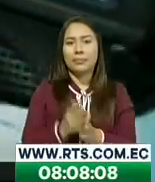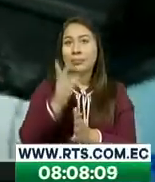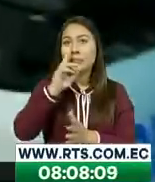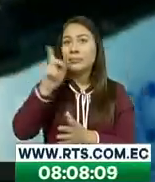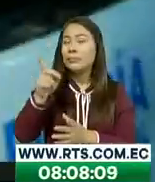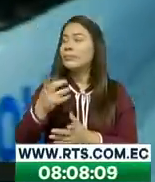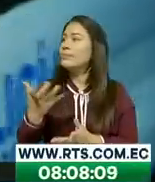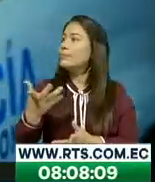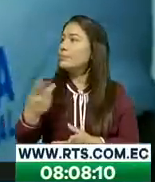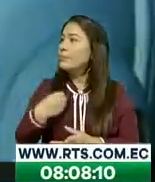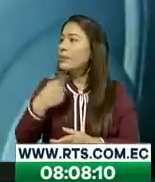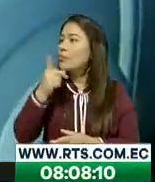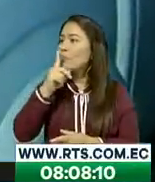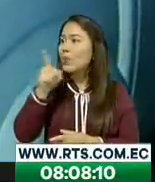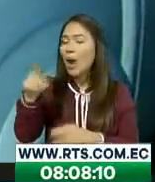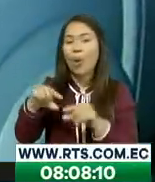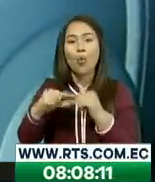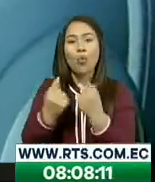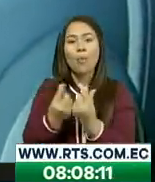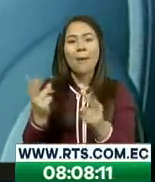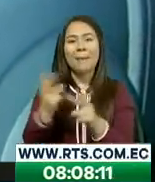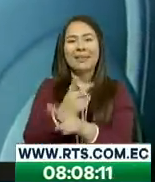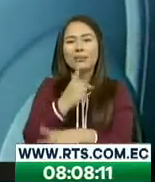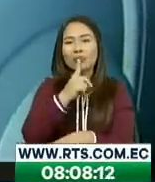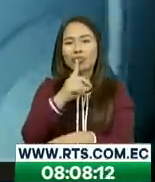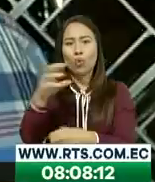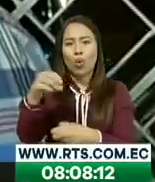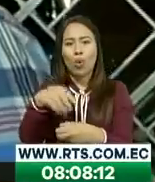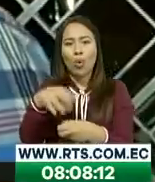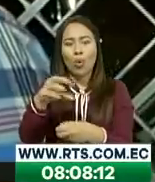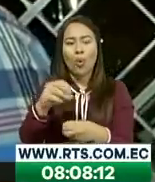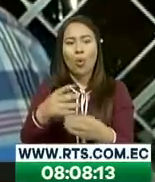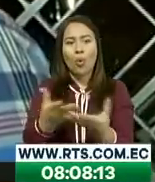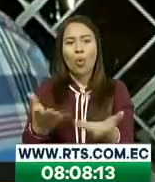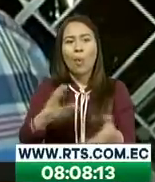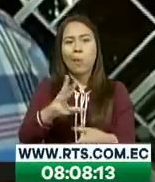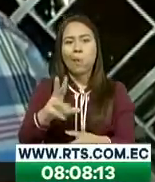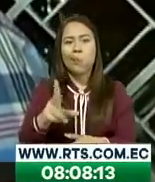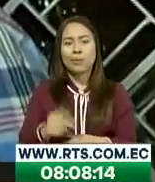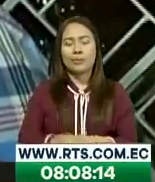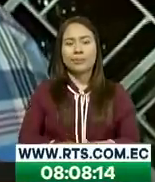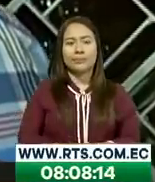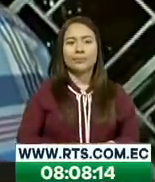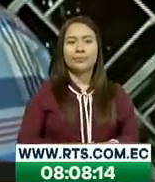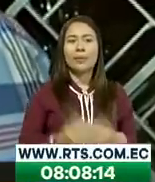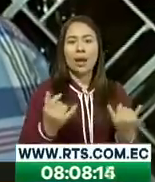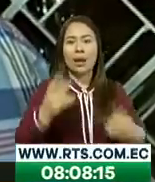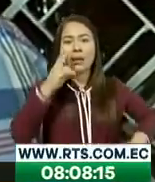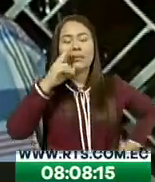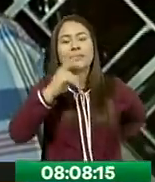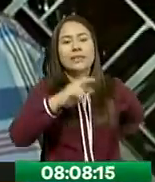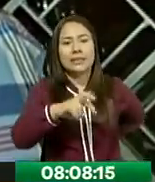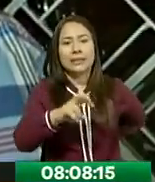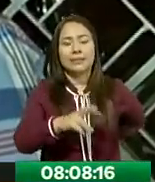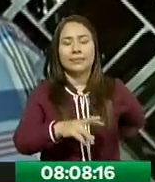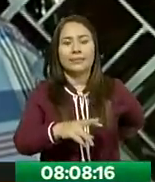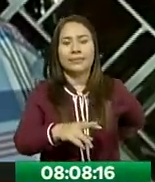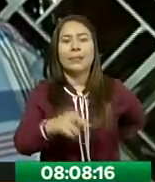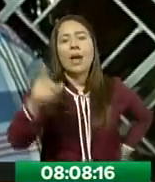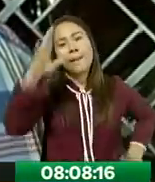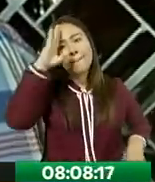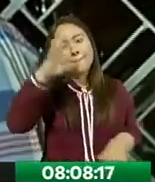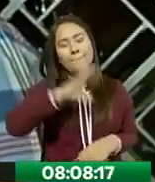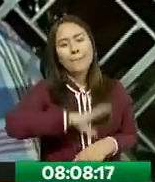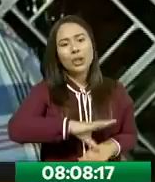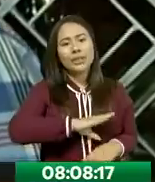de una organización dedicada a esta tarea. Una de estas modalidades es que se hacían pasar por policías